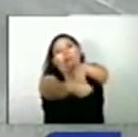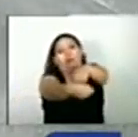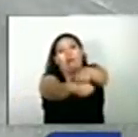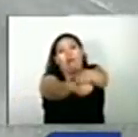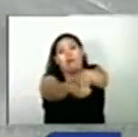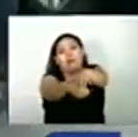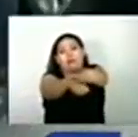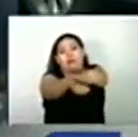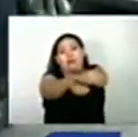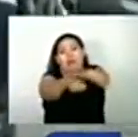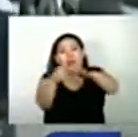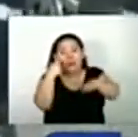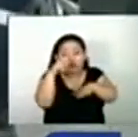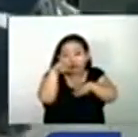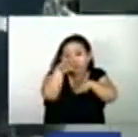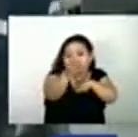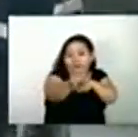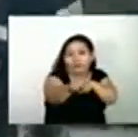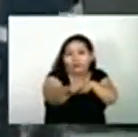Y ella vio la moto.